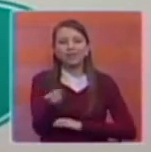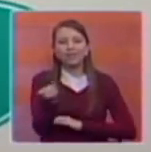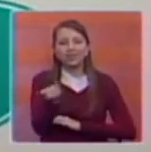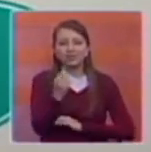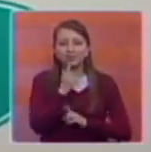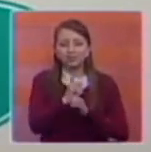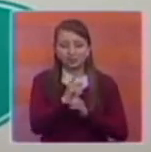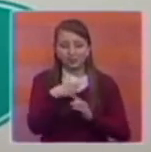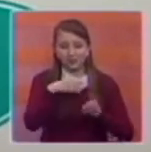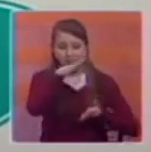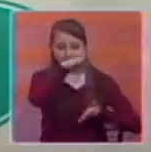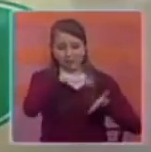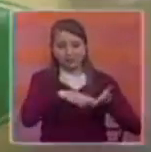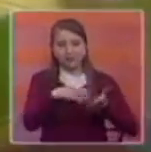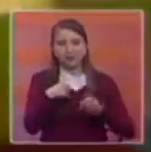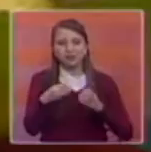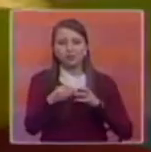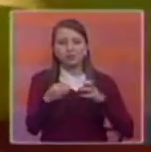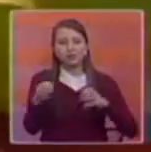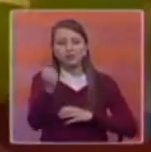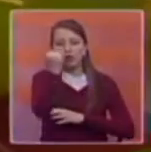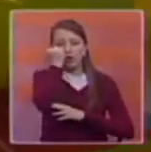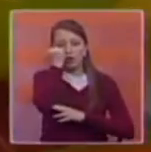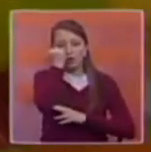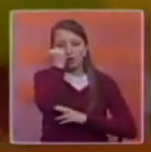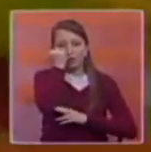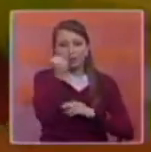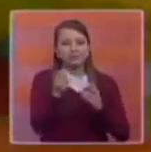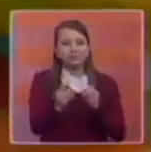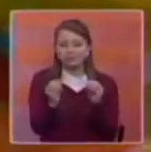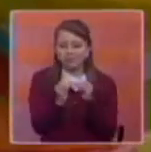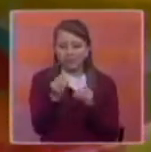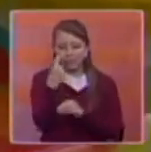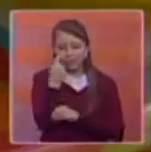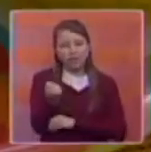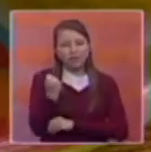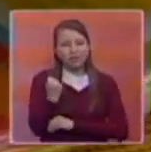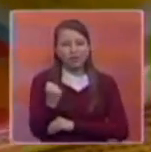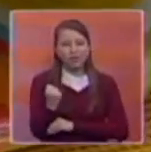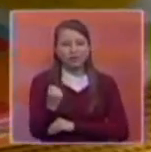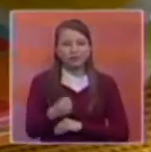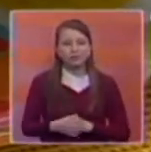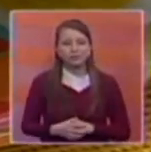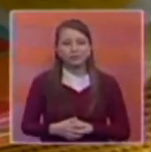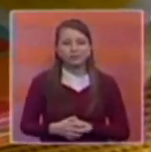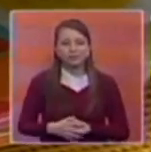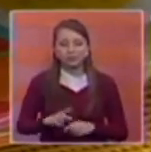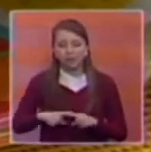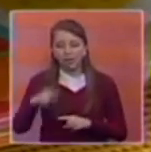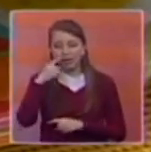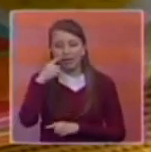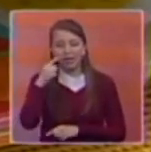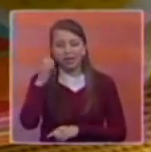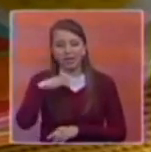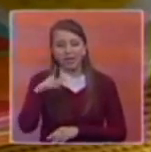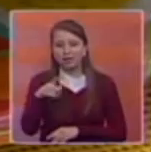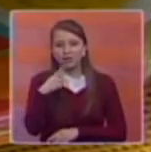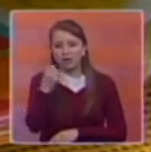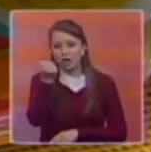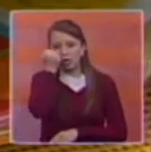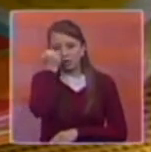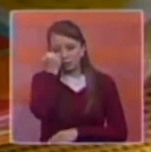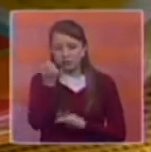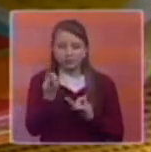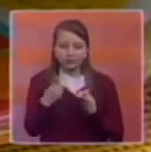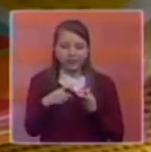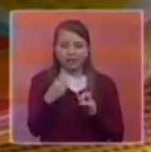receta de que ustedes le puse pimiento rojo para que coja más color. El ají no era rojo, era naranja. Entonces pierde